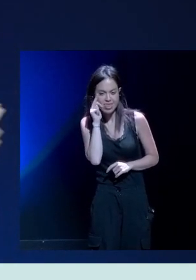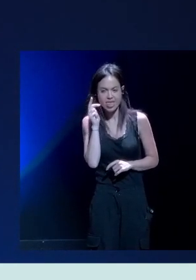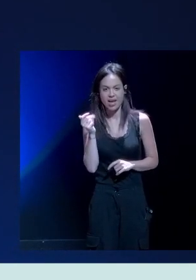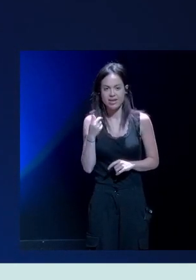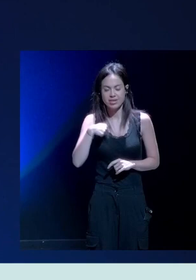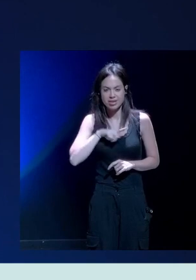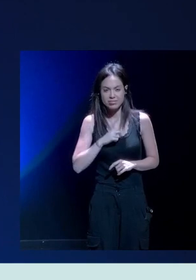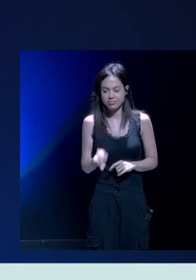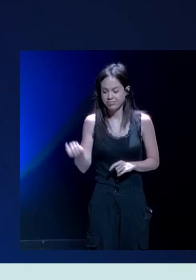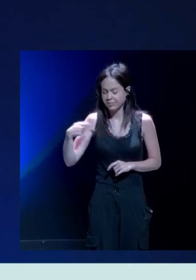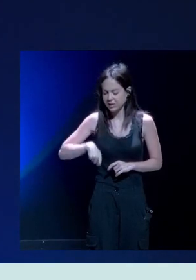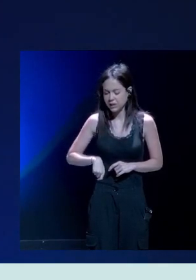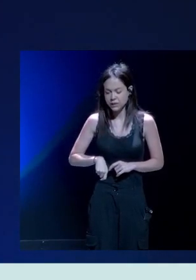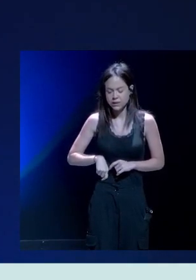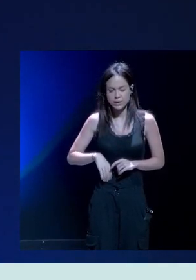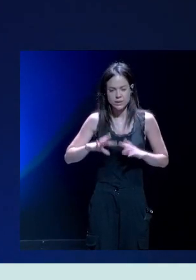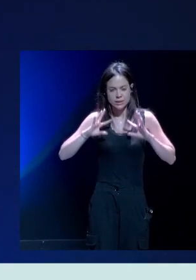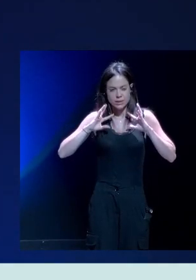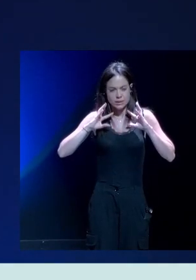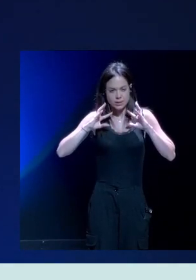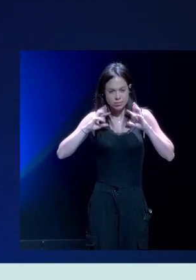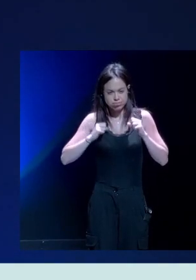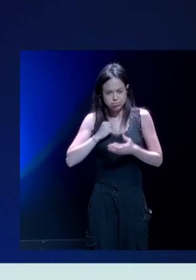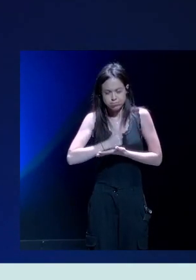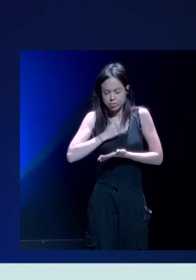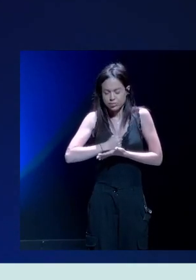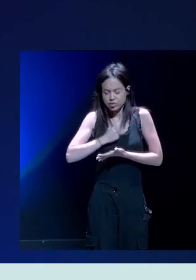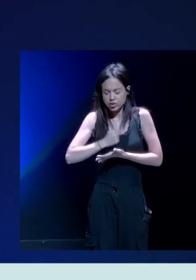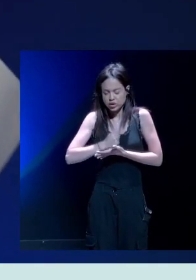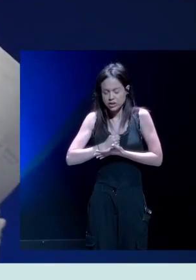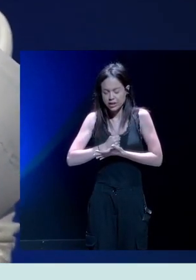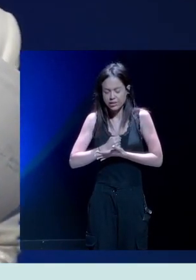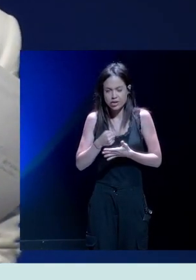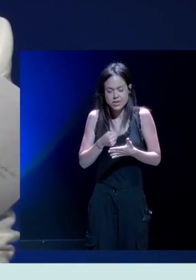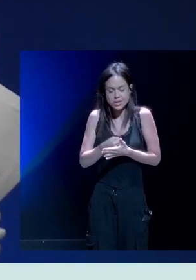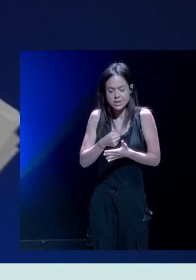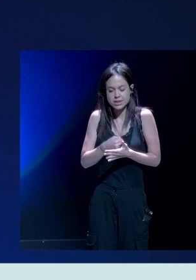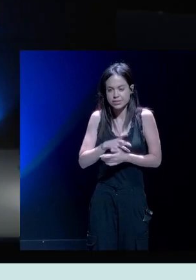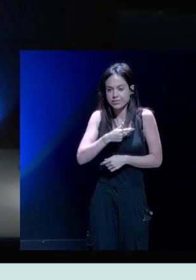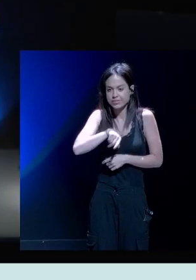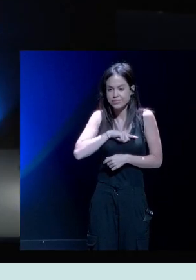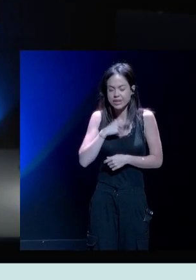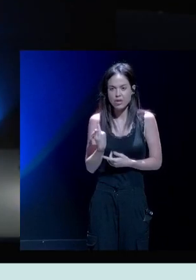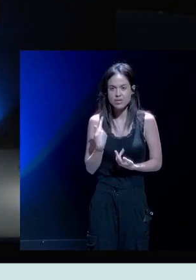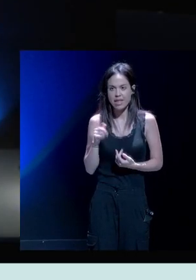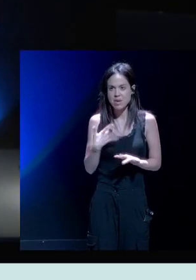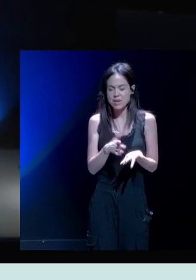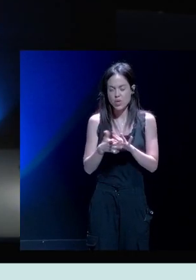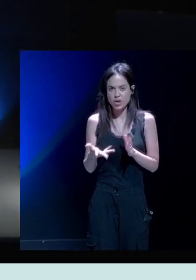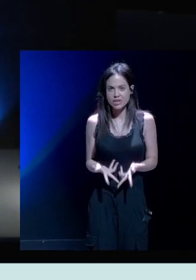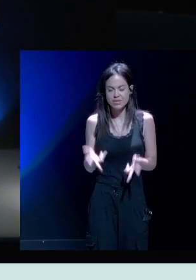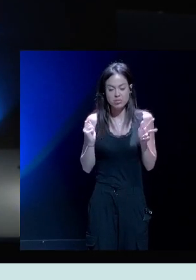trabajo social, esa frustración de la que hablaba, esos vínculos liberadores. Bueno, han sido muchas cosas que yo desde luego he